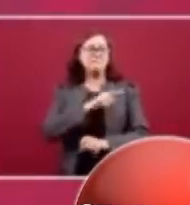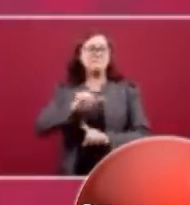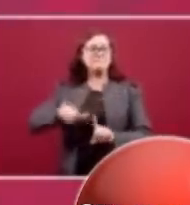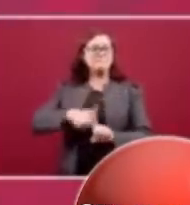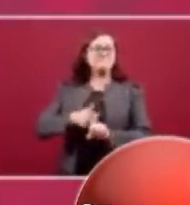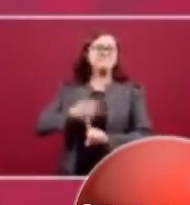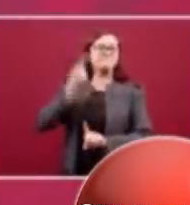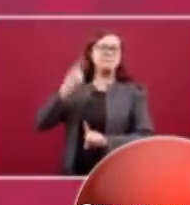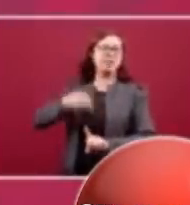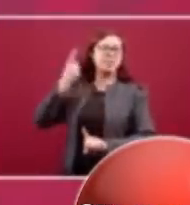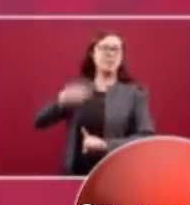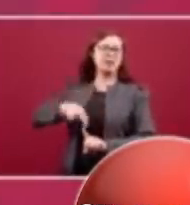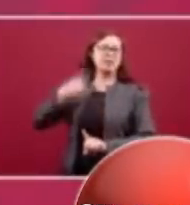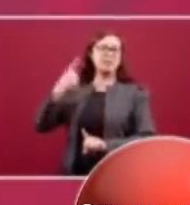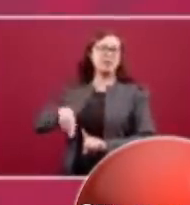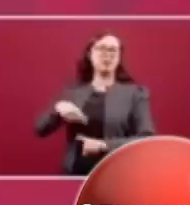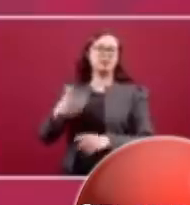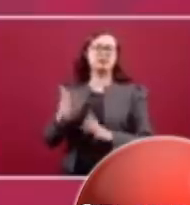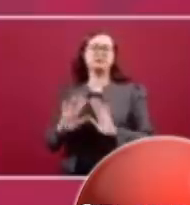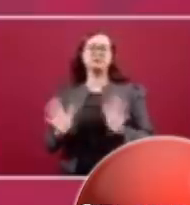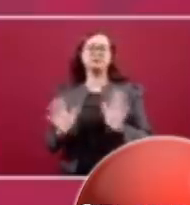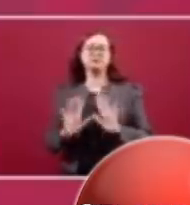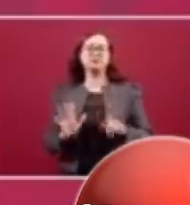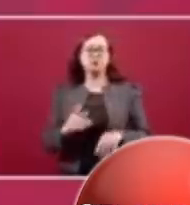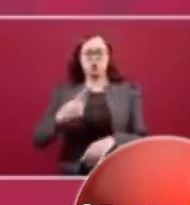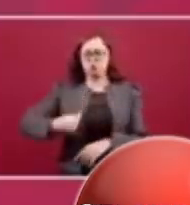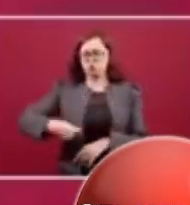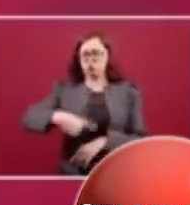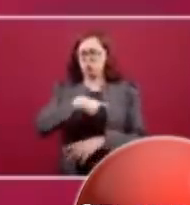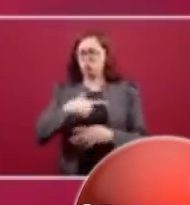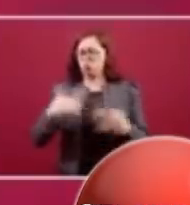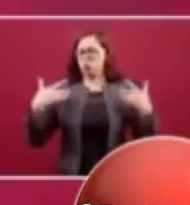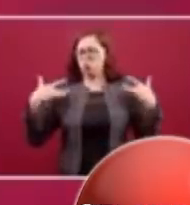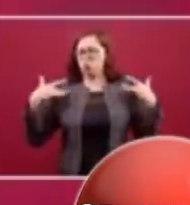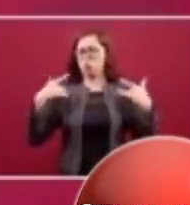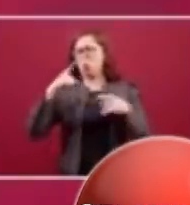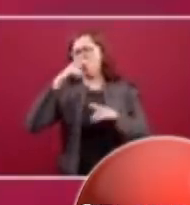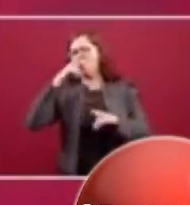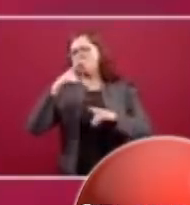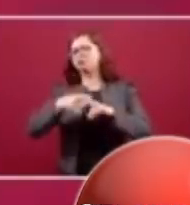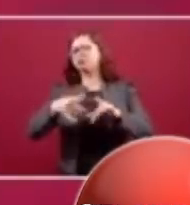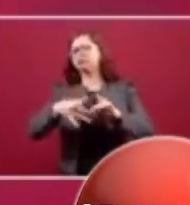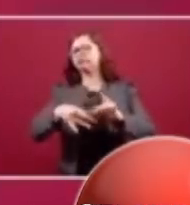que son objetivos, cuando